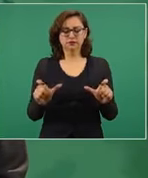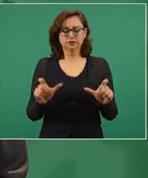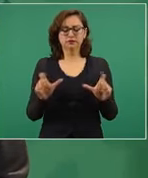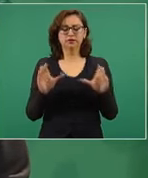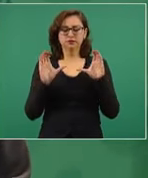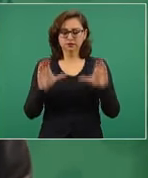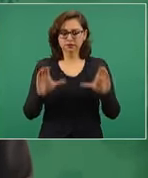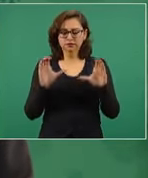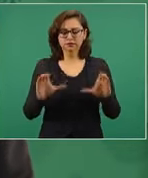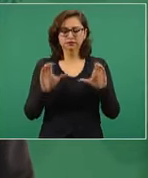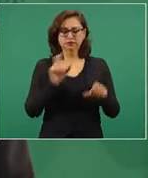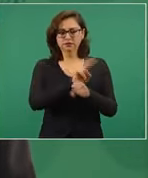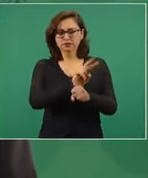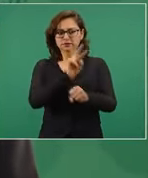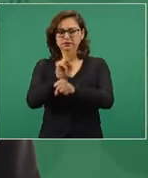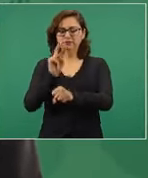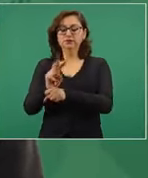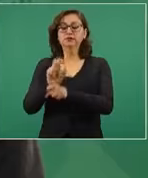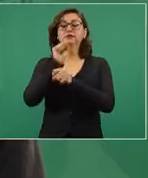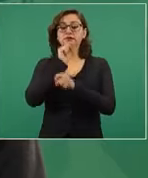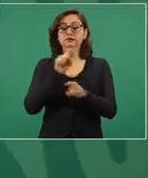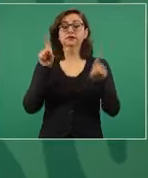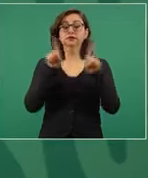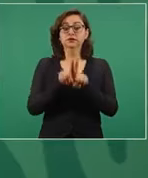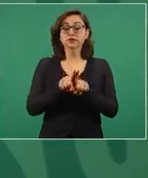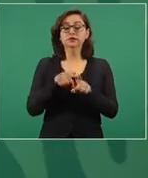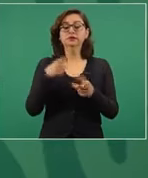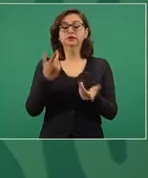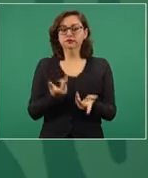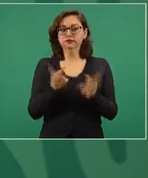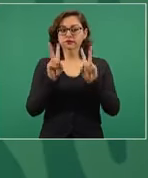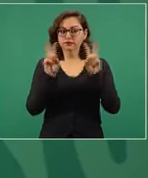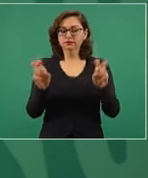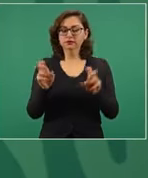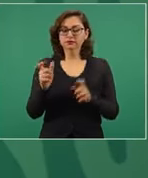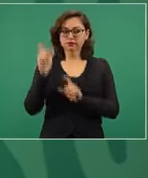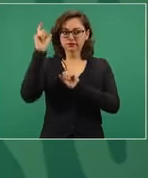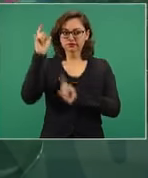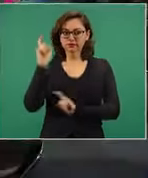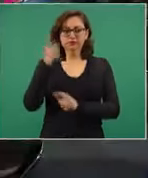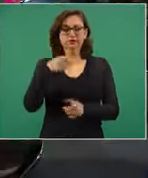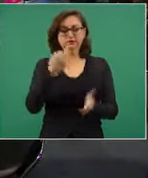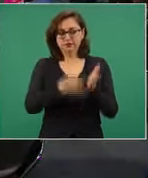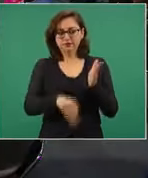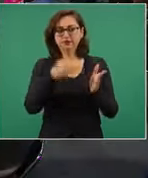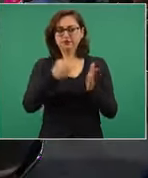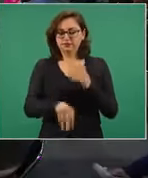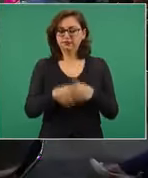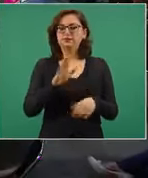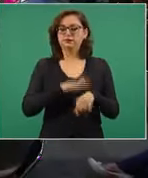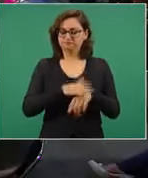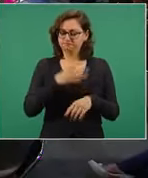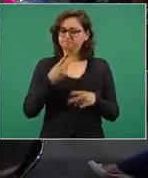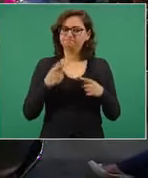seguir insistiendo para el control de las armas. Pero me gustaría que explicara.